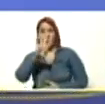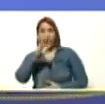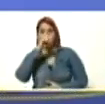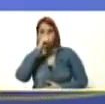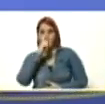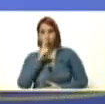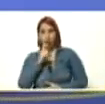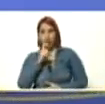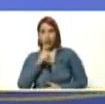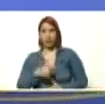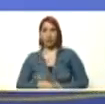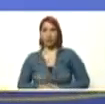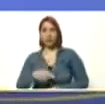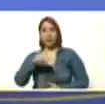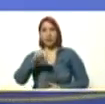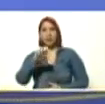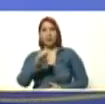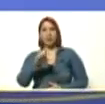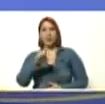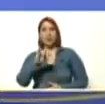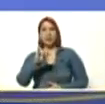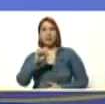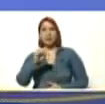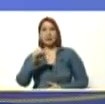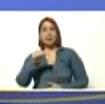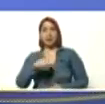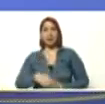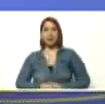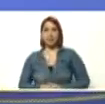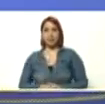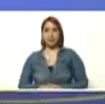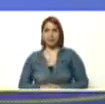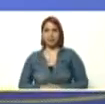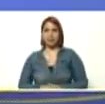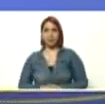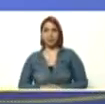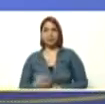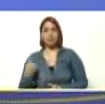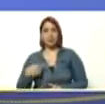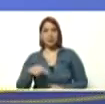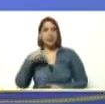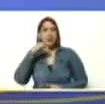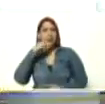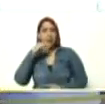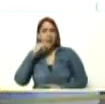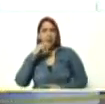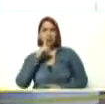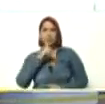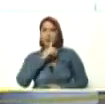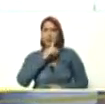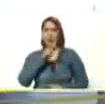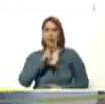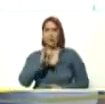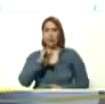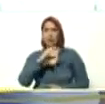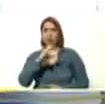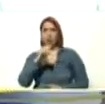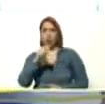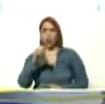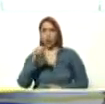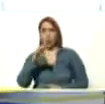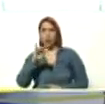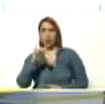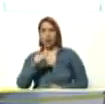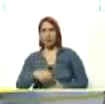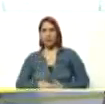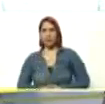4 años. Nelisa. Nelisa. Nelisa Victoria. Yo tengo una nieta también llamada Victoria Samira.